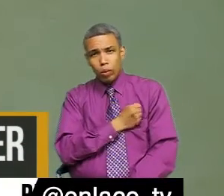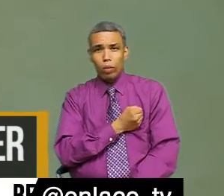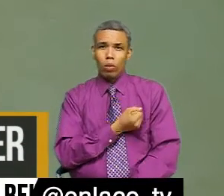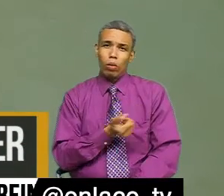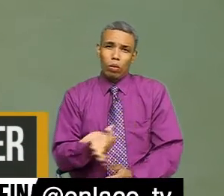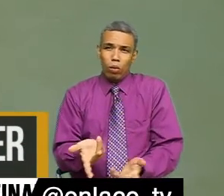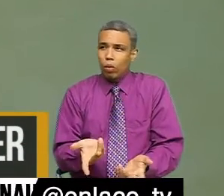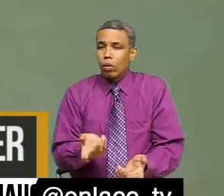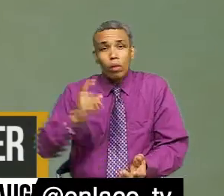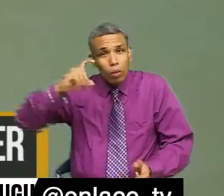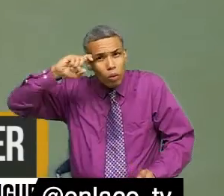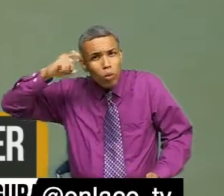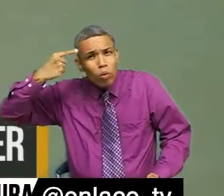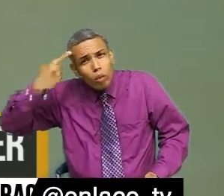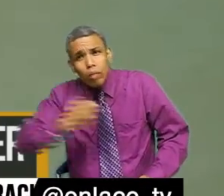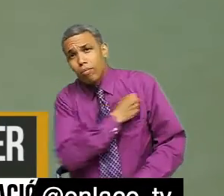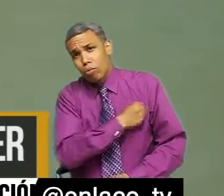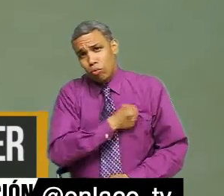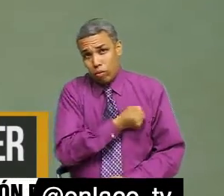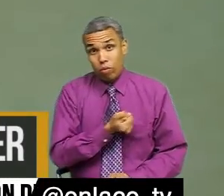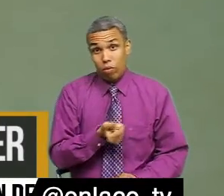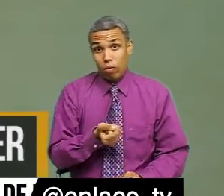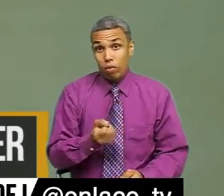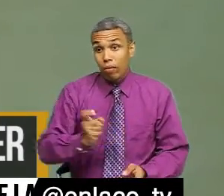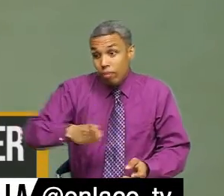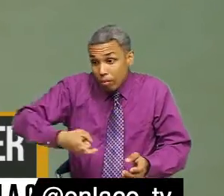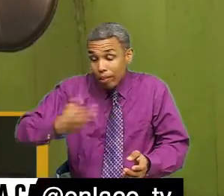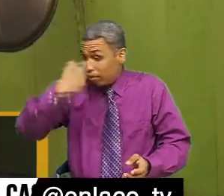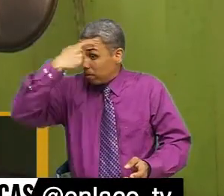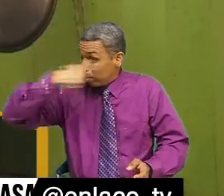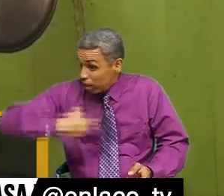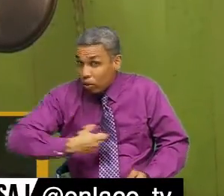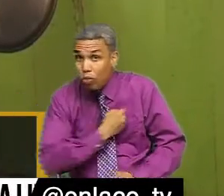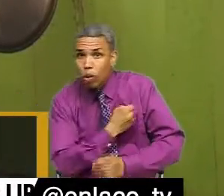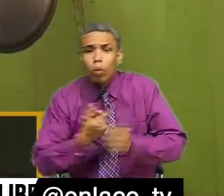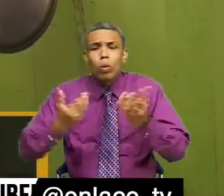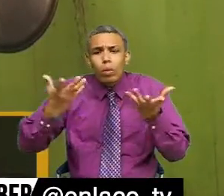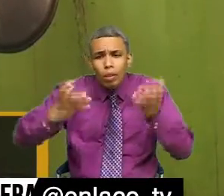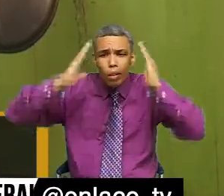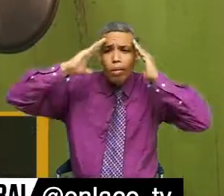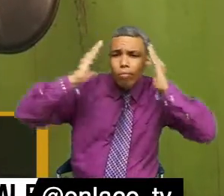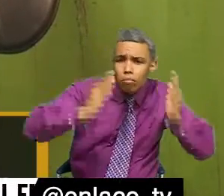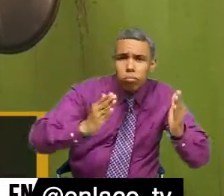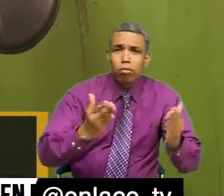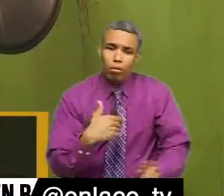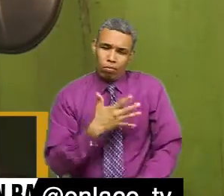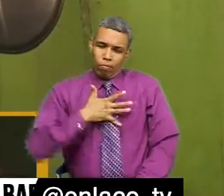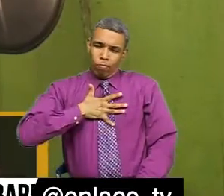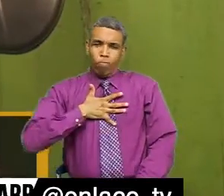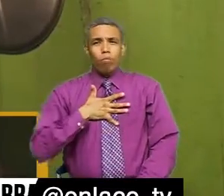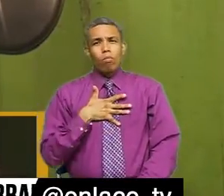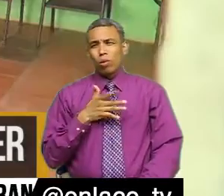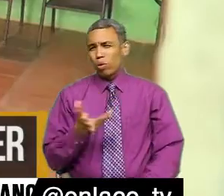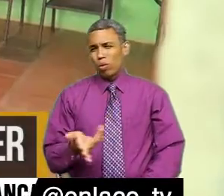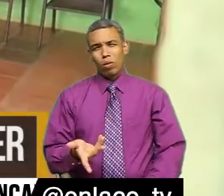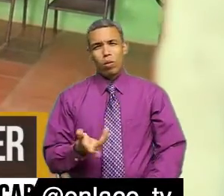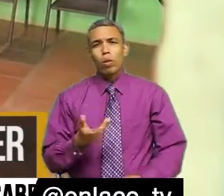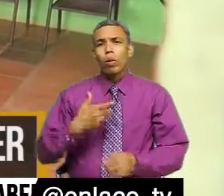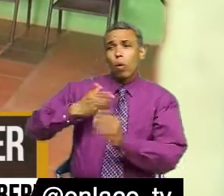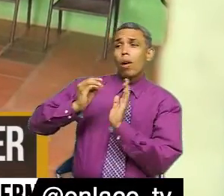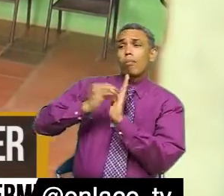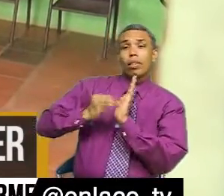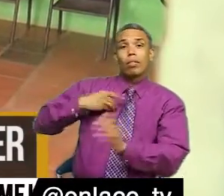competentes que tengan más carácter, que tenga más voluntad, que tenga manos en el corazón y no nos tome el pelo.